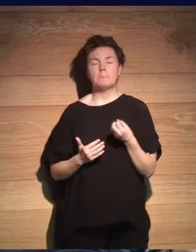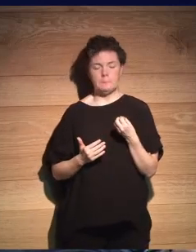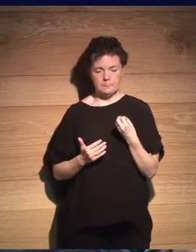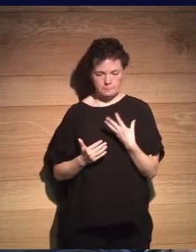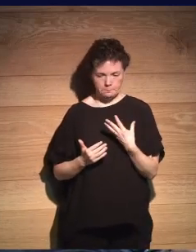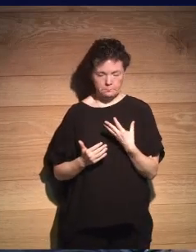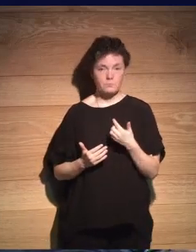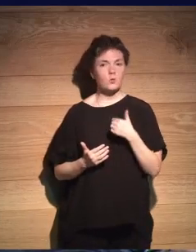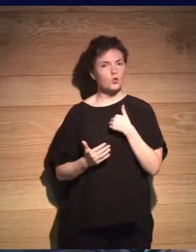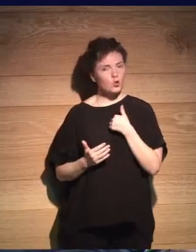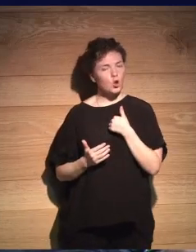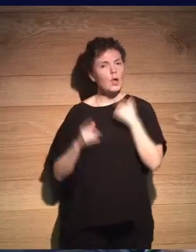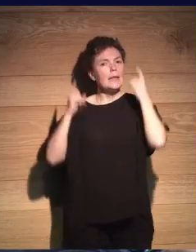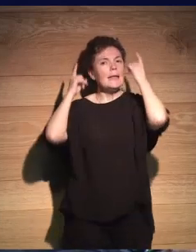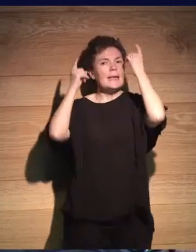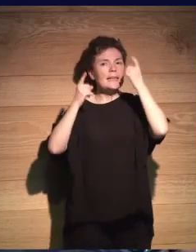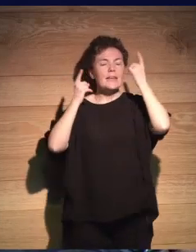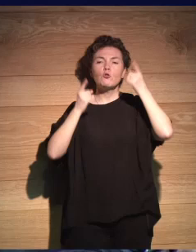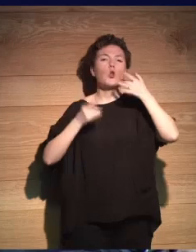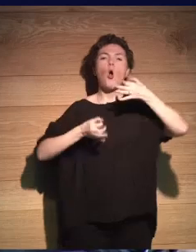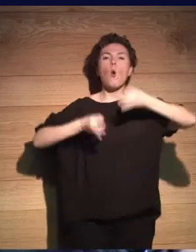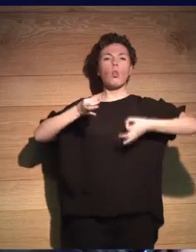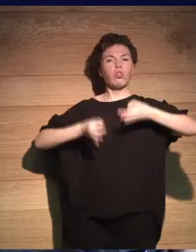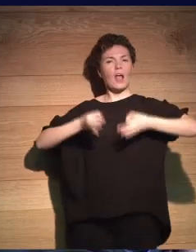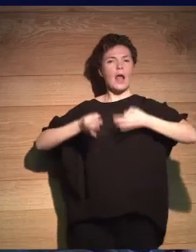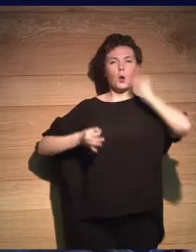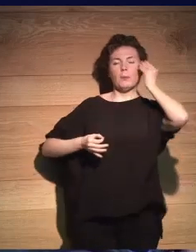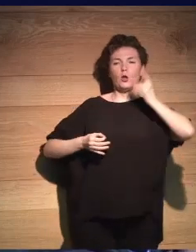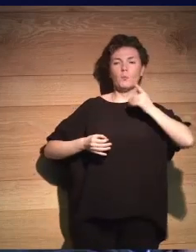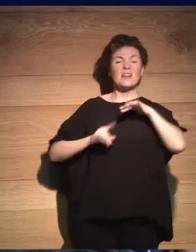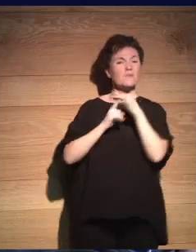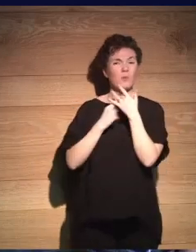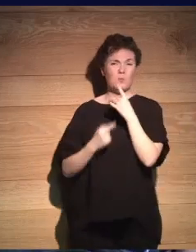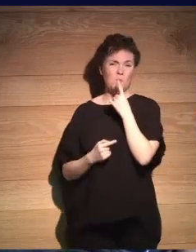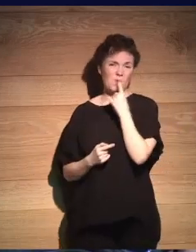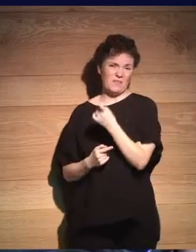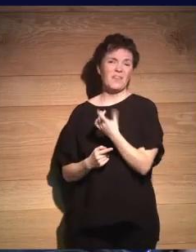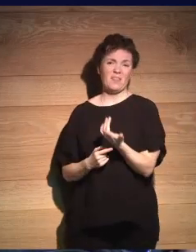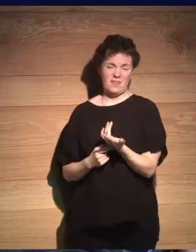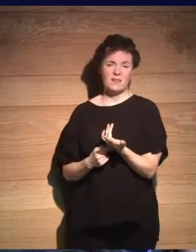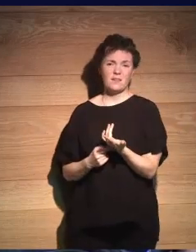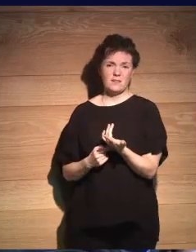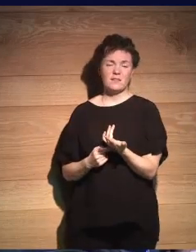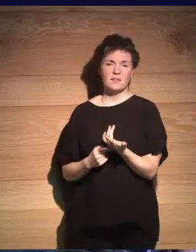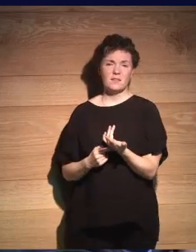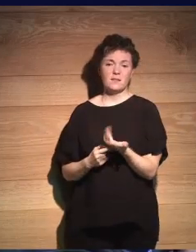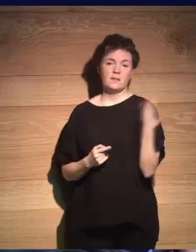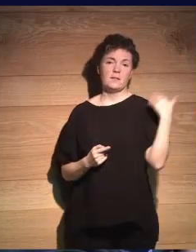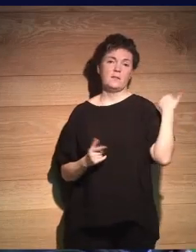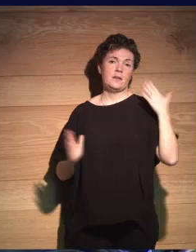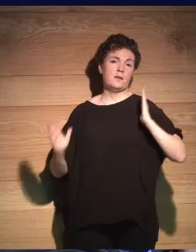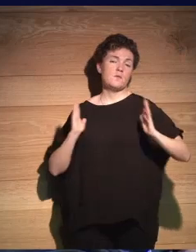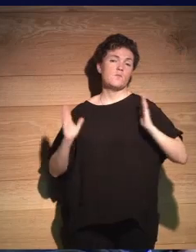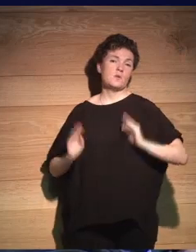Bien, yo en ese aspecto procuro no juzgar en situaciones tan difíciles como las que se vivían en